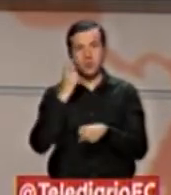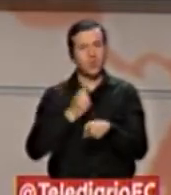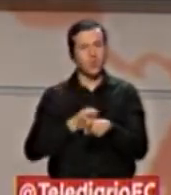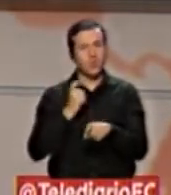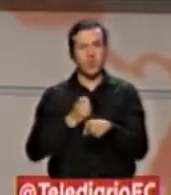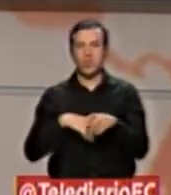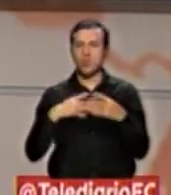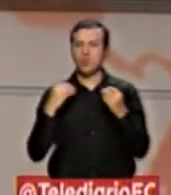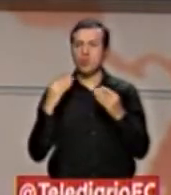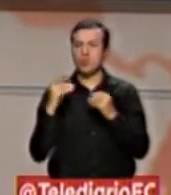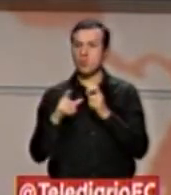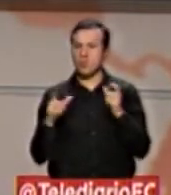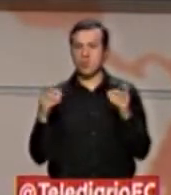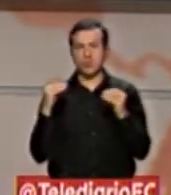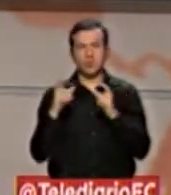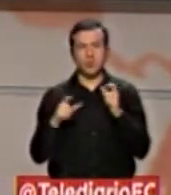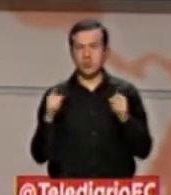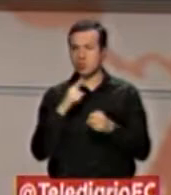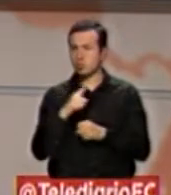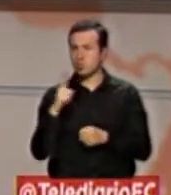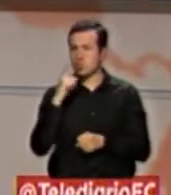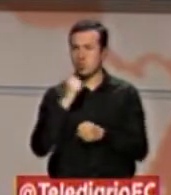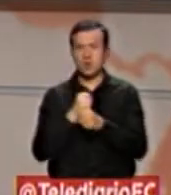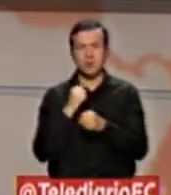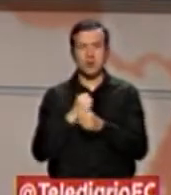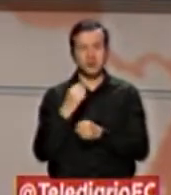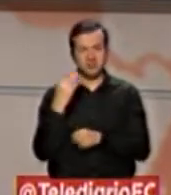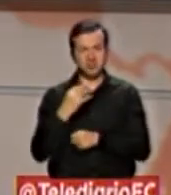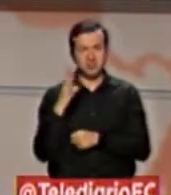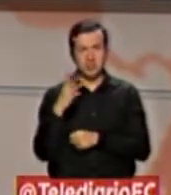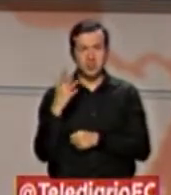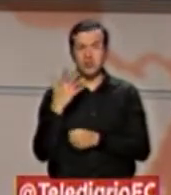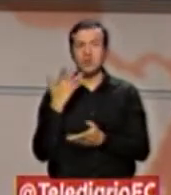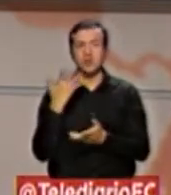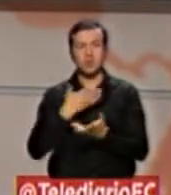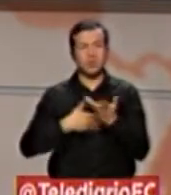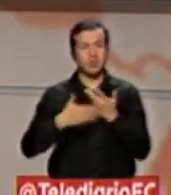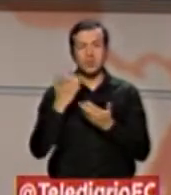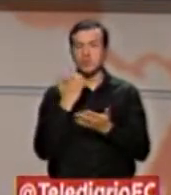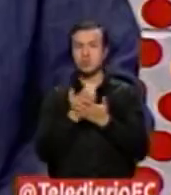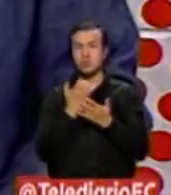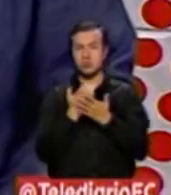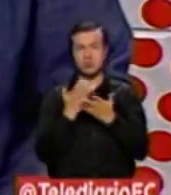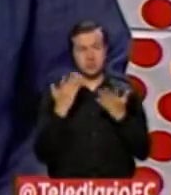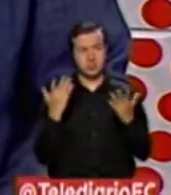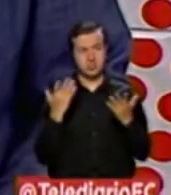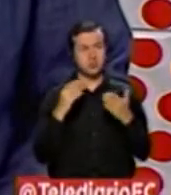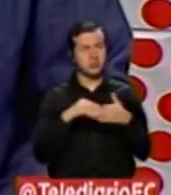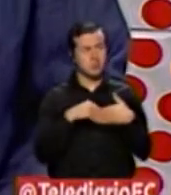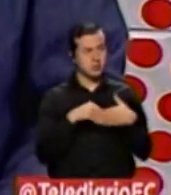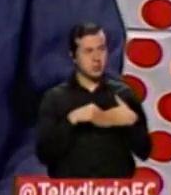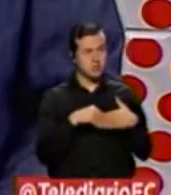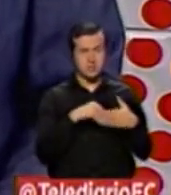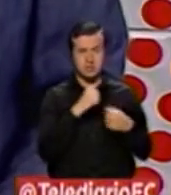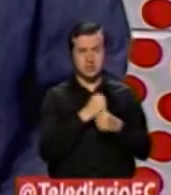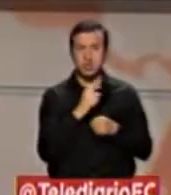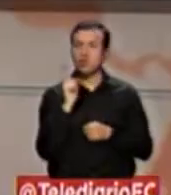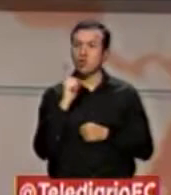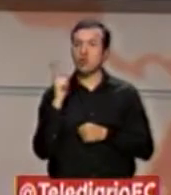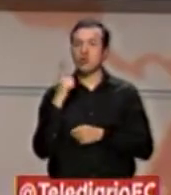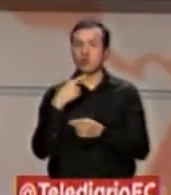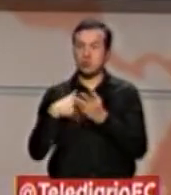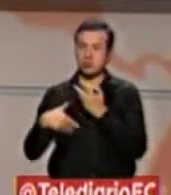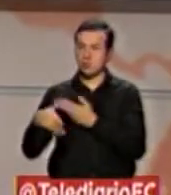a miles de ciudadanos fuera del mercado laboral. ¿Cómo dinamizamos el mercado laboral? Flexibilizar el... Más que flexibilizar,